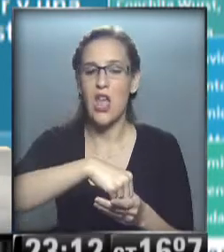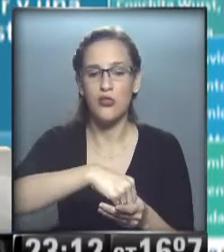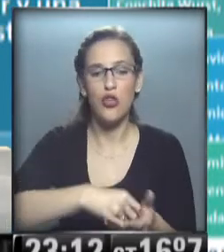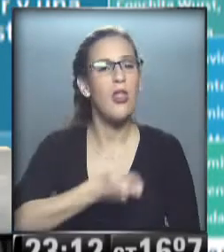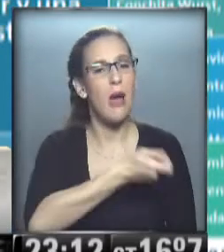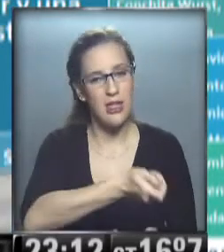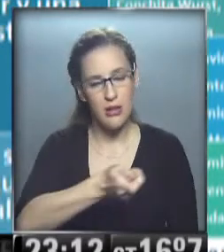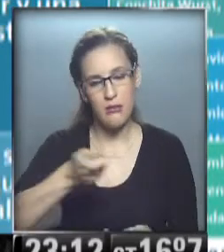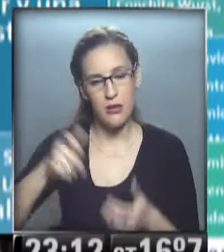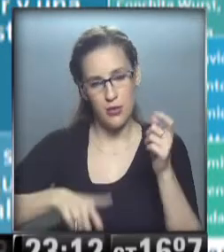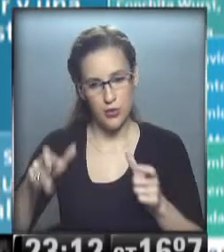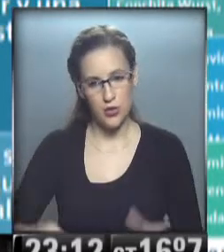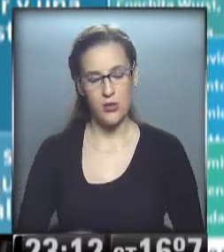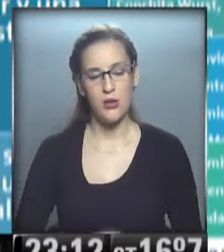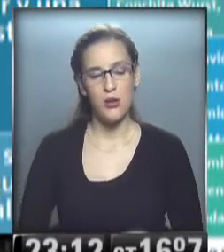lesa humanidad.